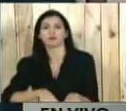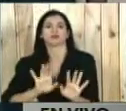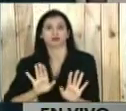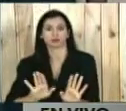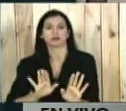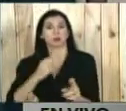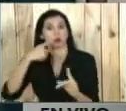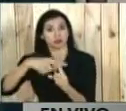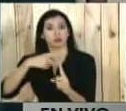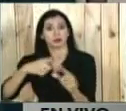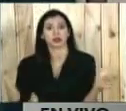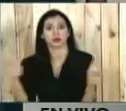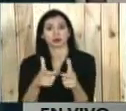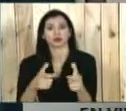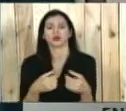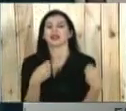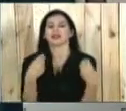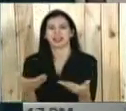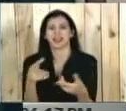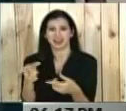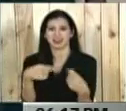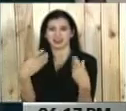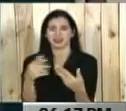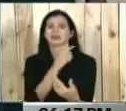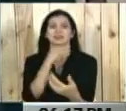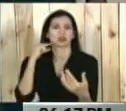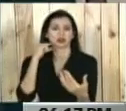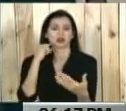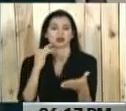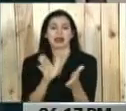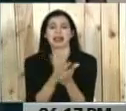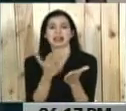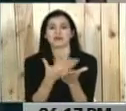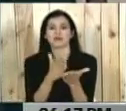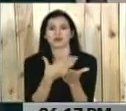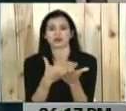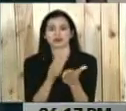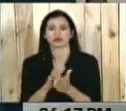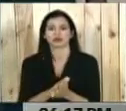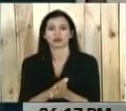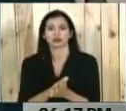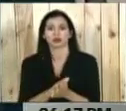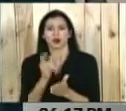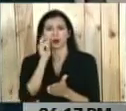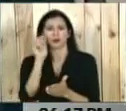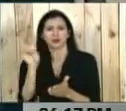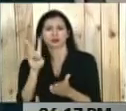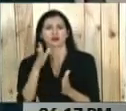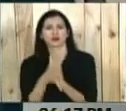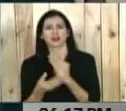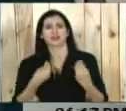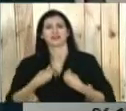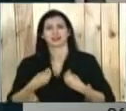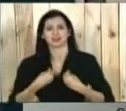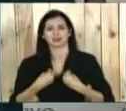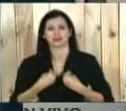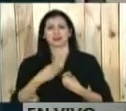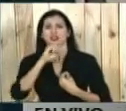Yo le regalé un libro de un autor venezolano sobre la vida de nuestro